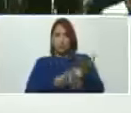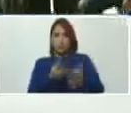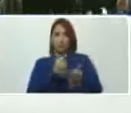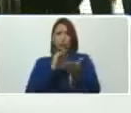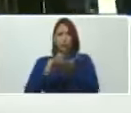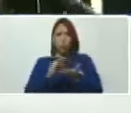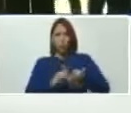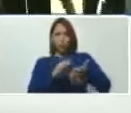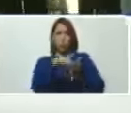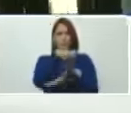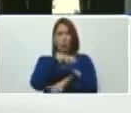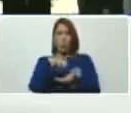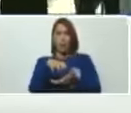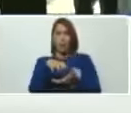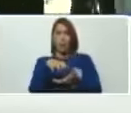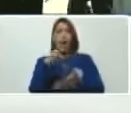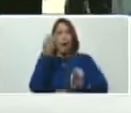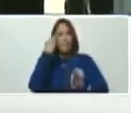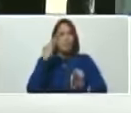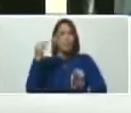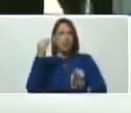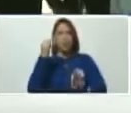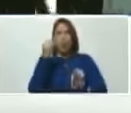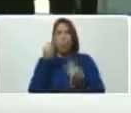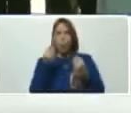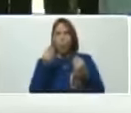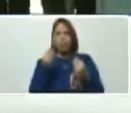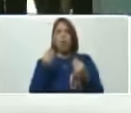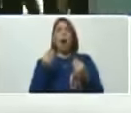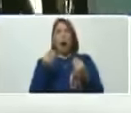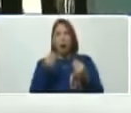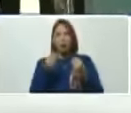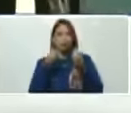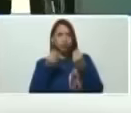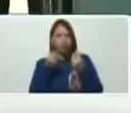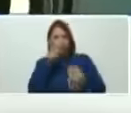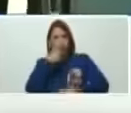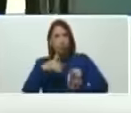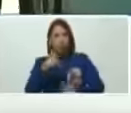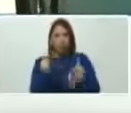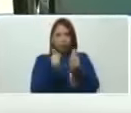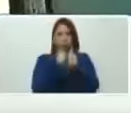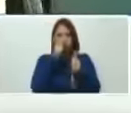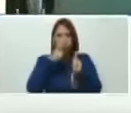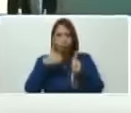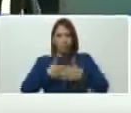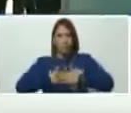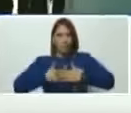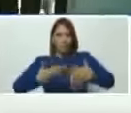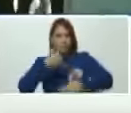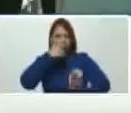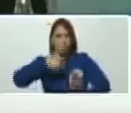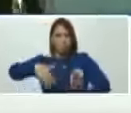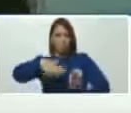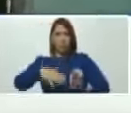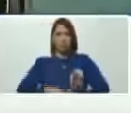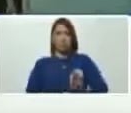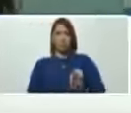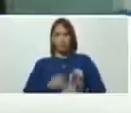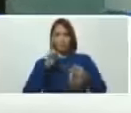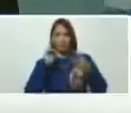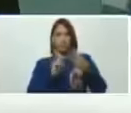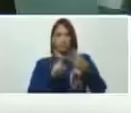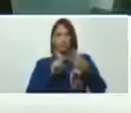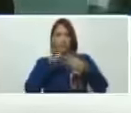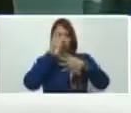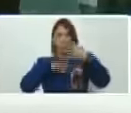como metodología de planificación y acción desde el pueblo, con el pueblo y para el pueblo. Y la agenda concreta